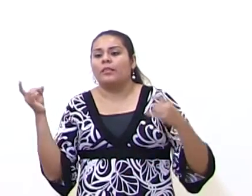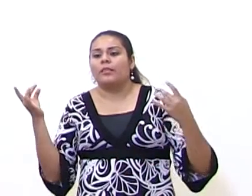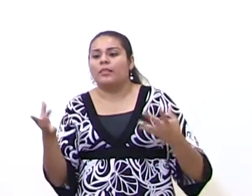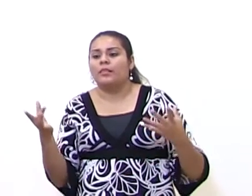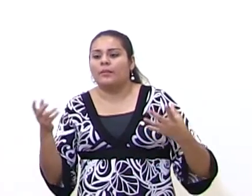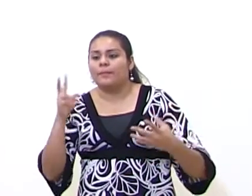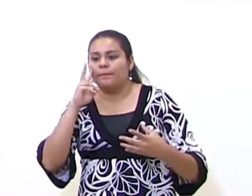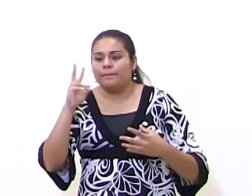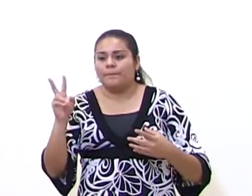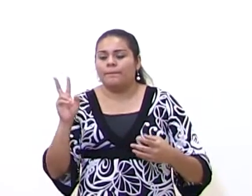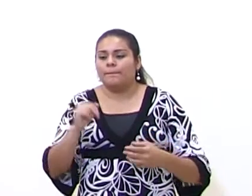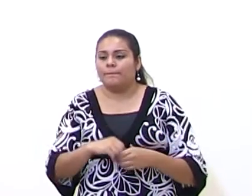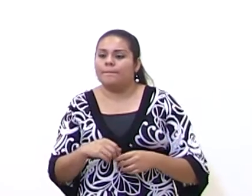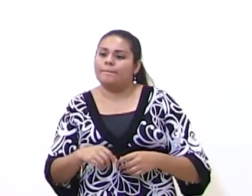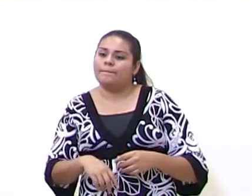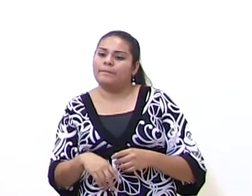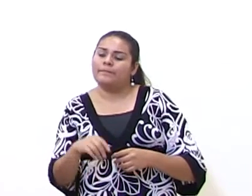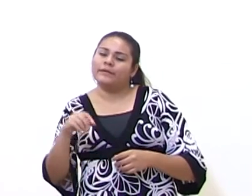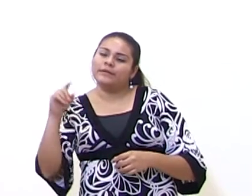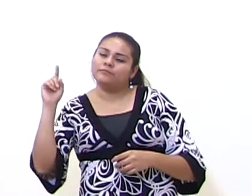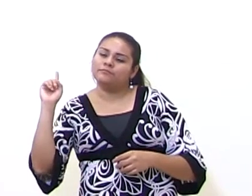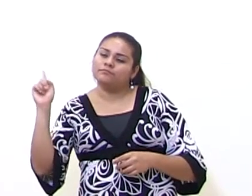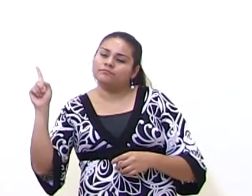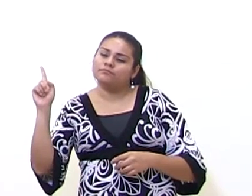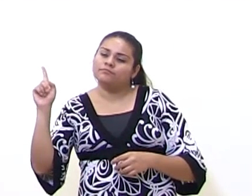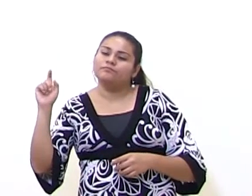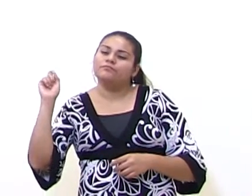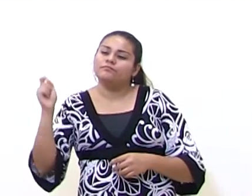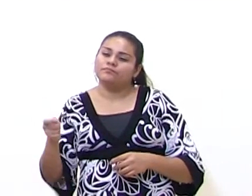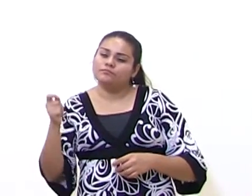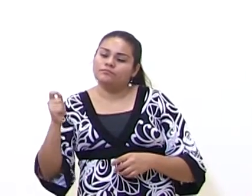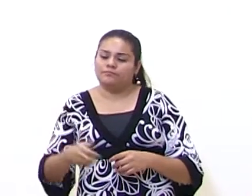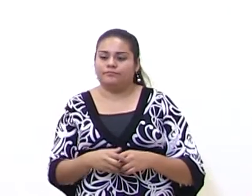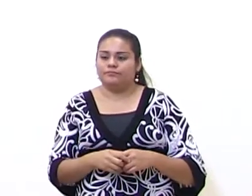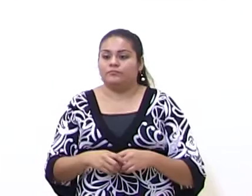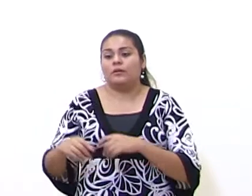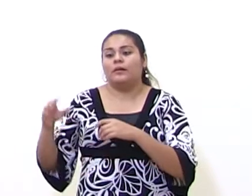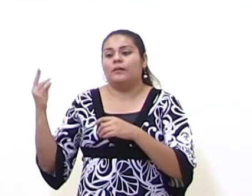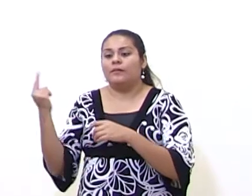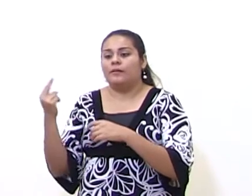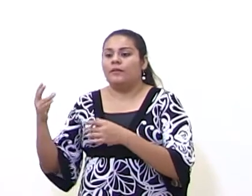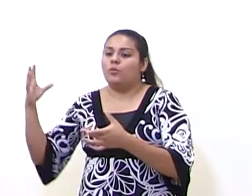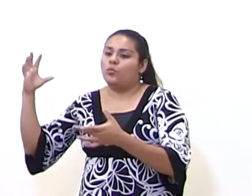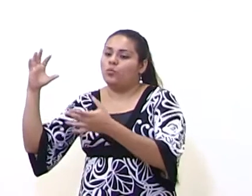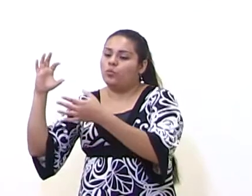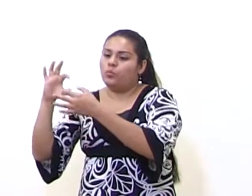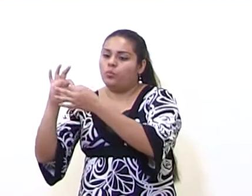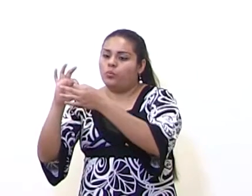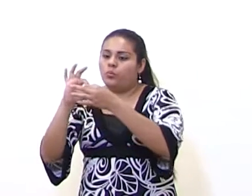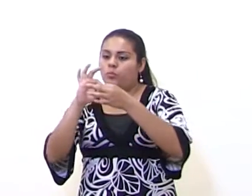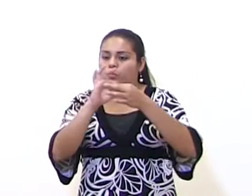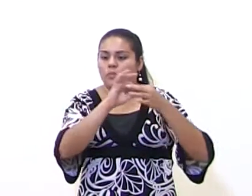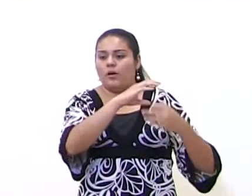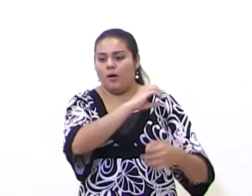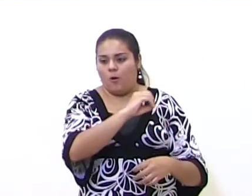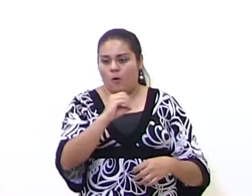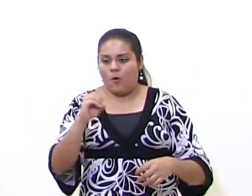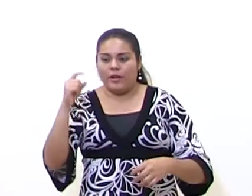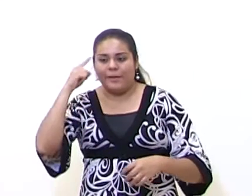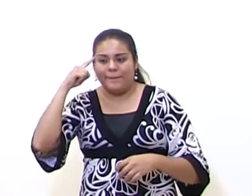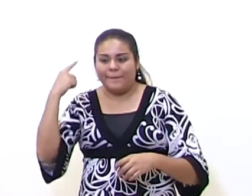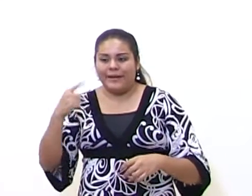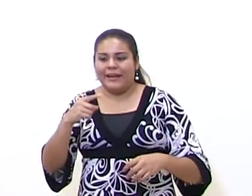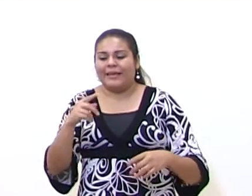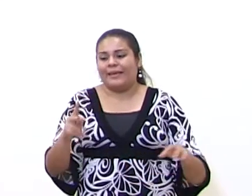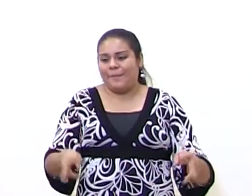a ver aquí. Y para ustedes, pues ideamos un producto que probablemente